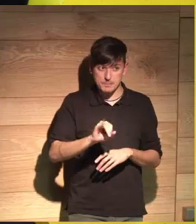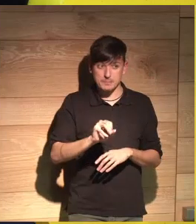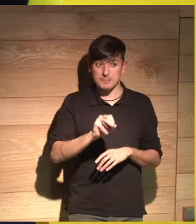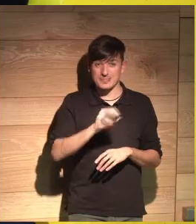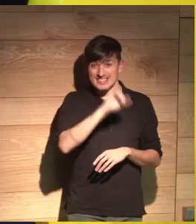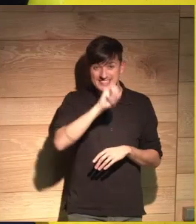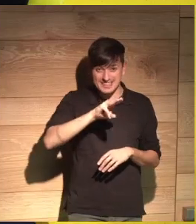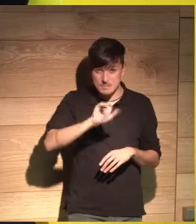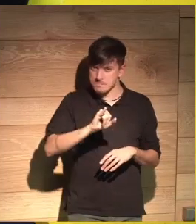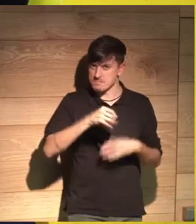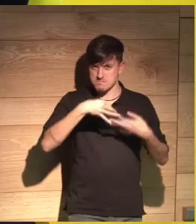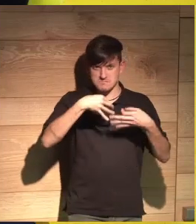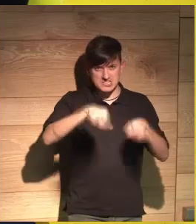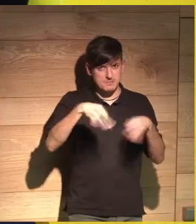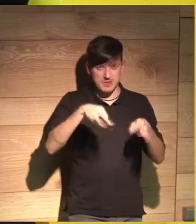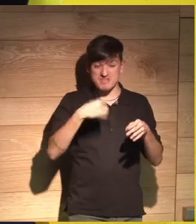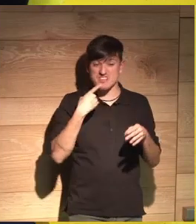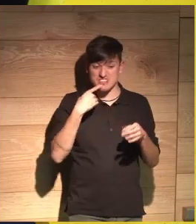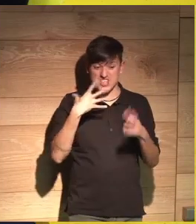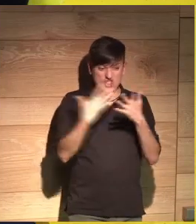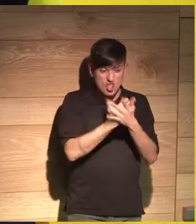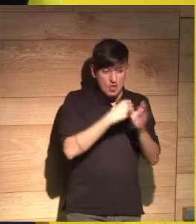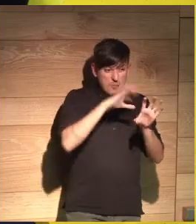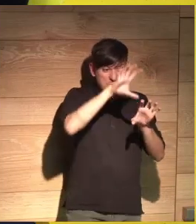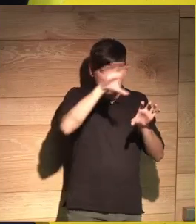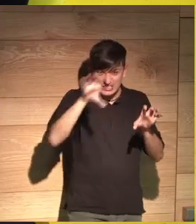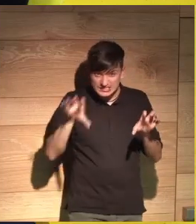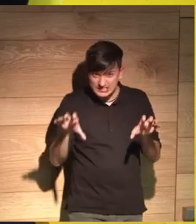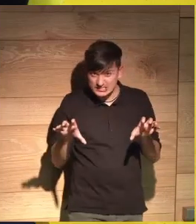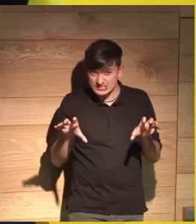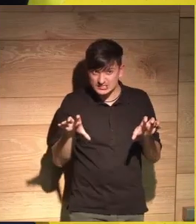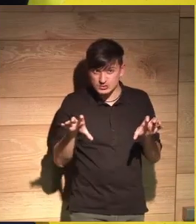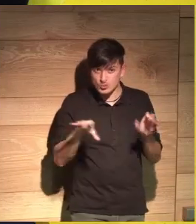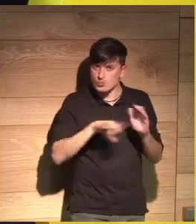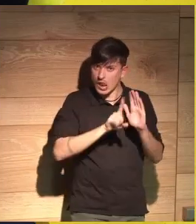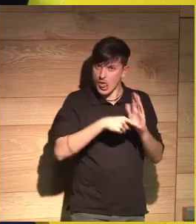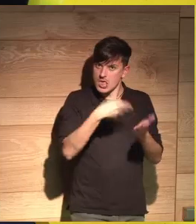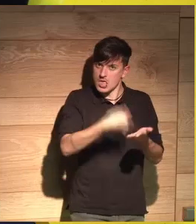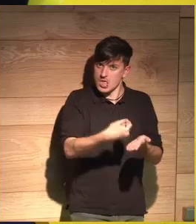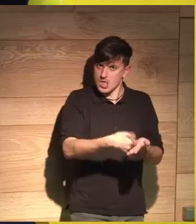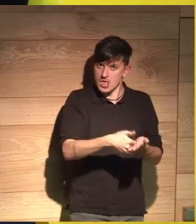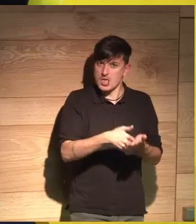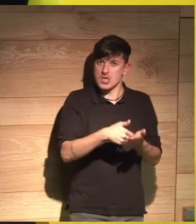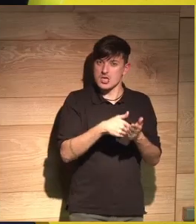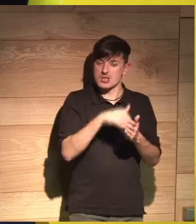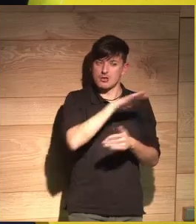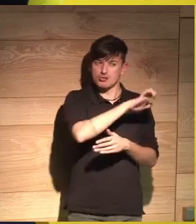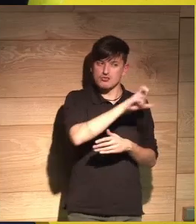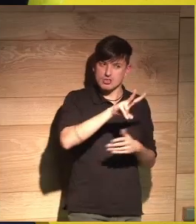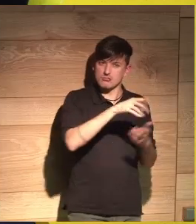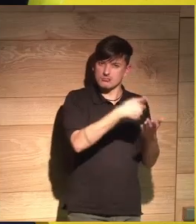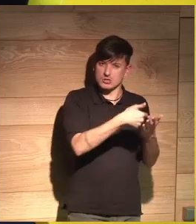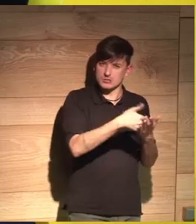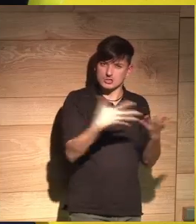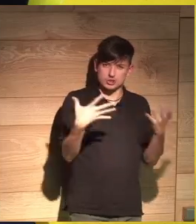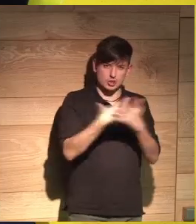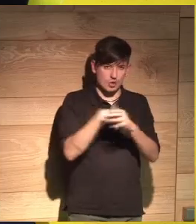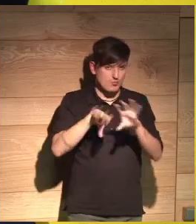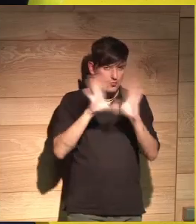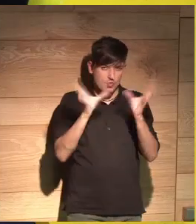simple te dice que en todos los países es una ley que ha sido verificada en los estudios y niños en todo el mundo